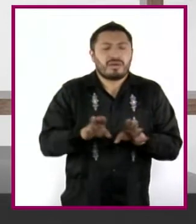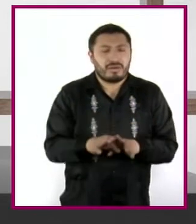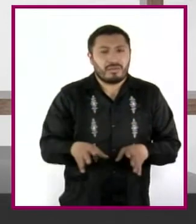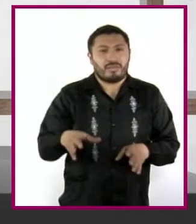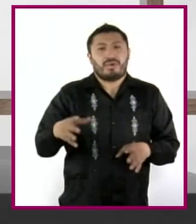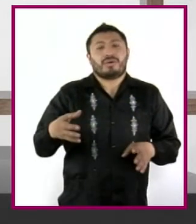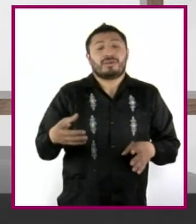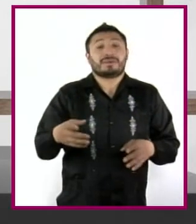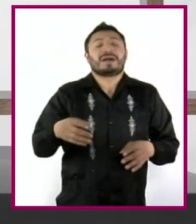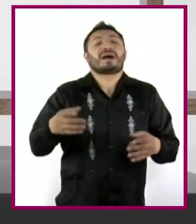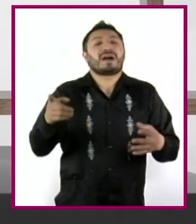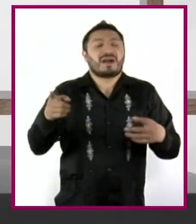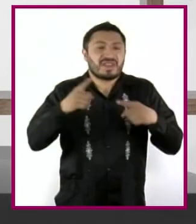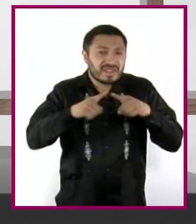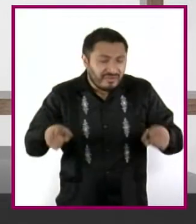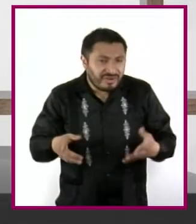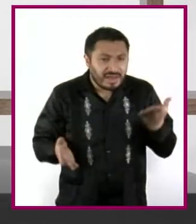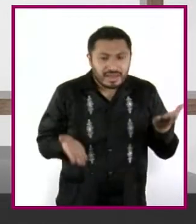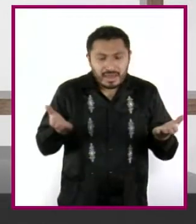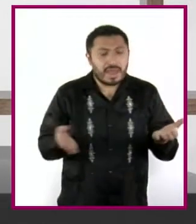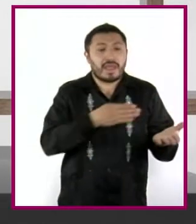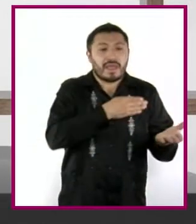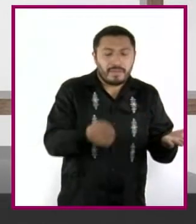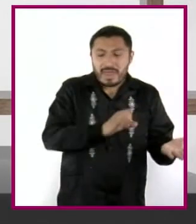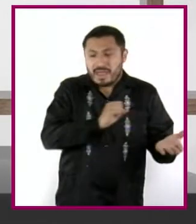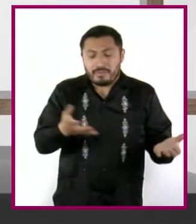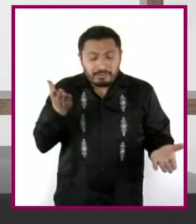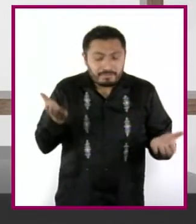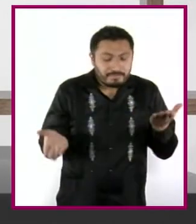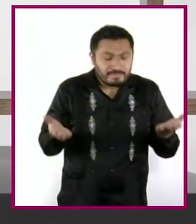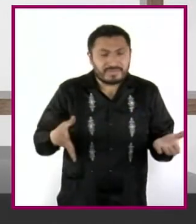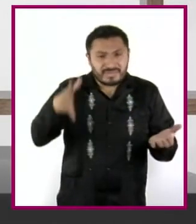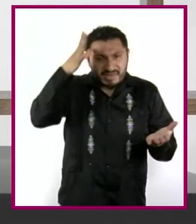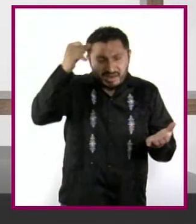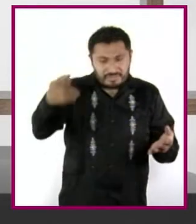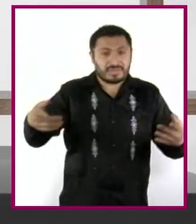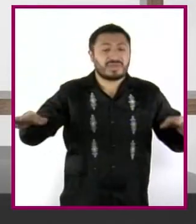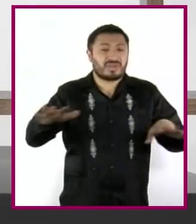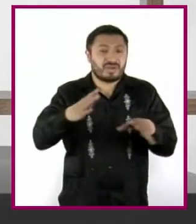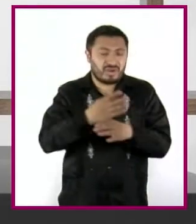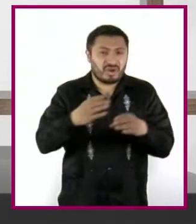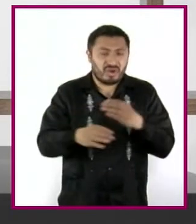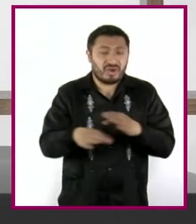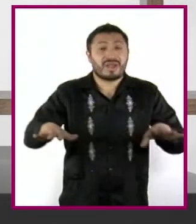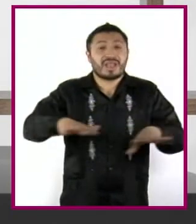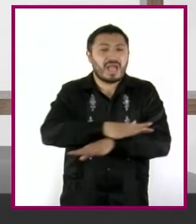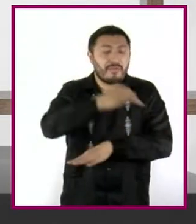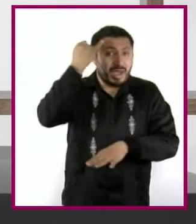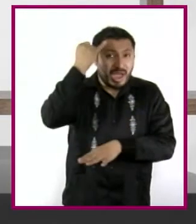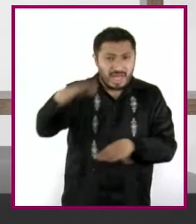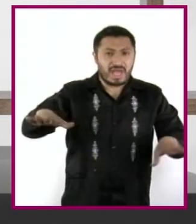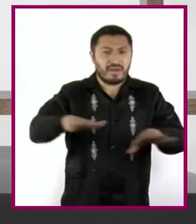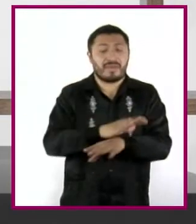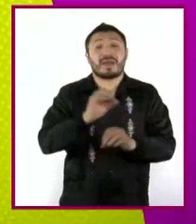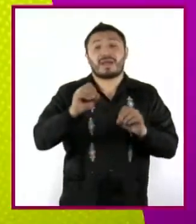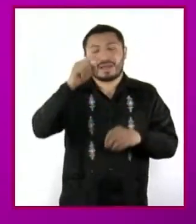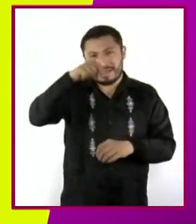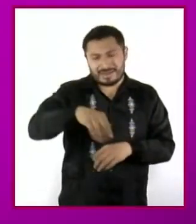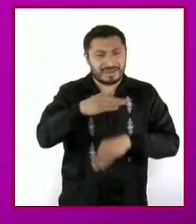bien y del mal. Se trata de un concepto que cambió muchísimas cosas, pues como sabes, no todo es blanco y negro en esta vida.